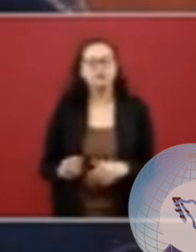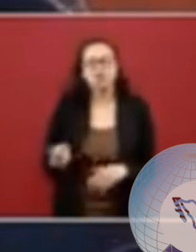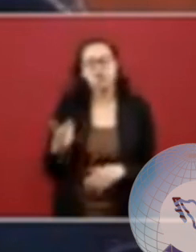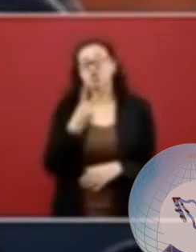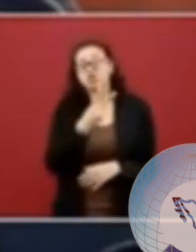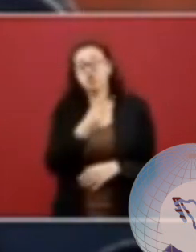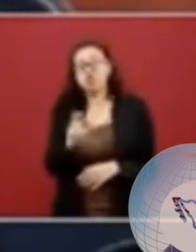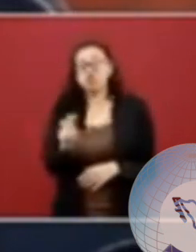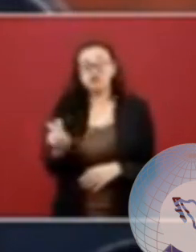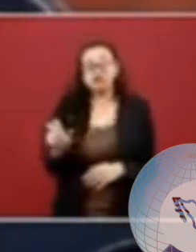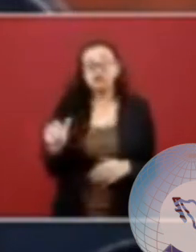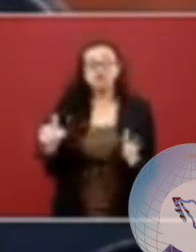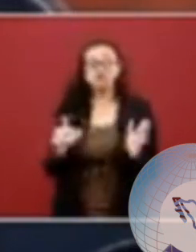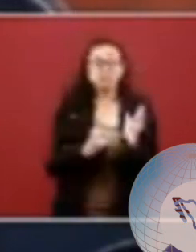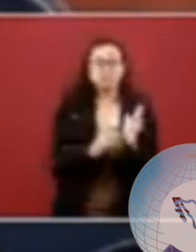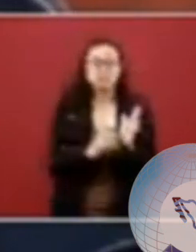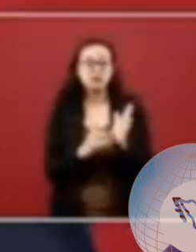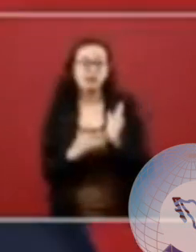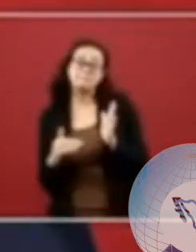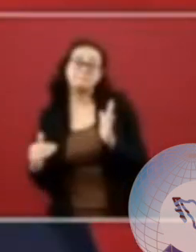200,000 millones.